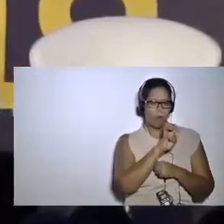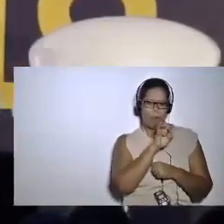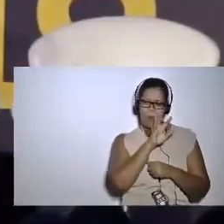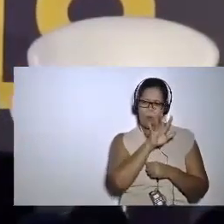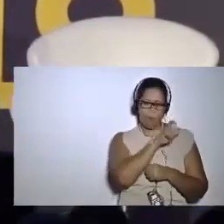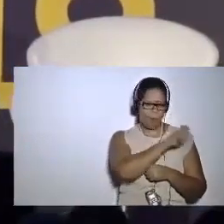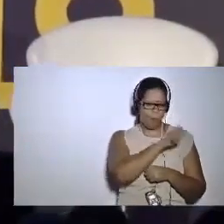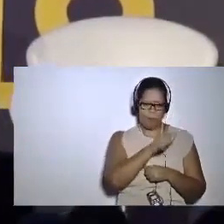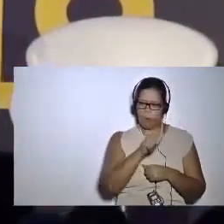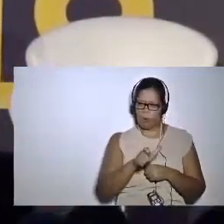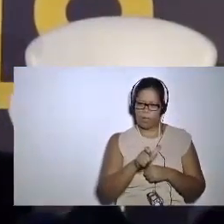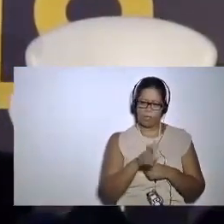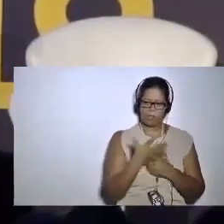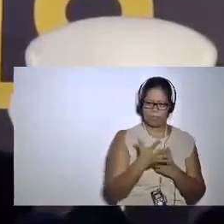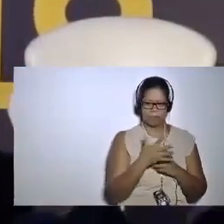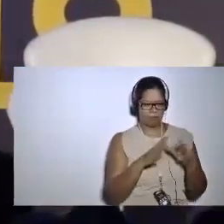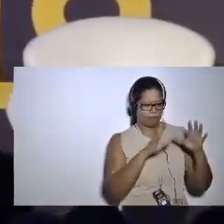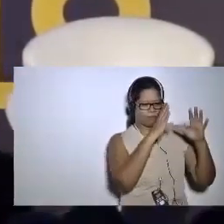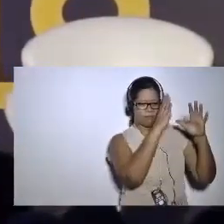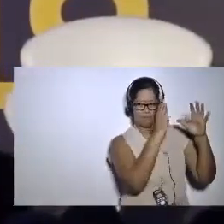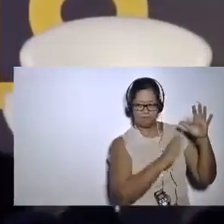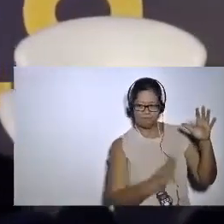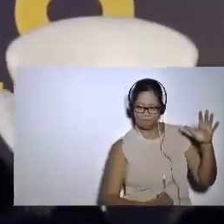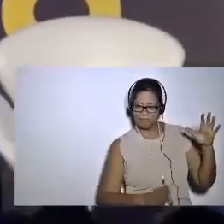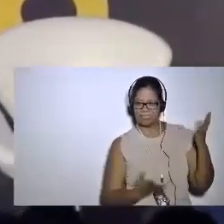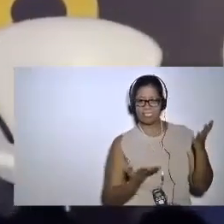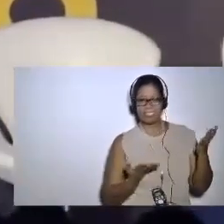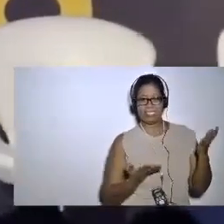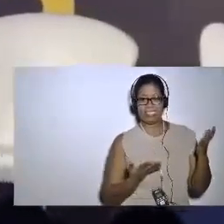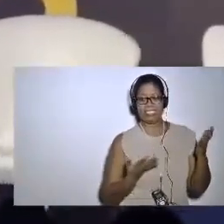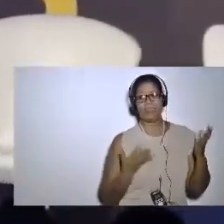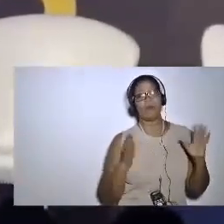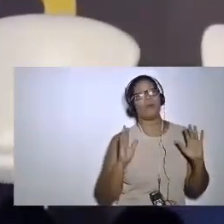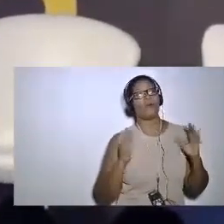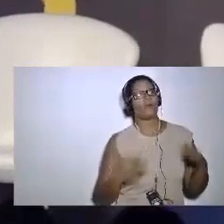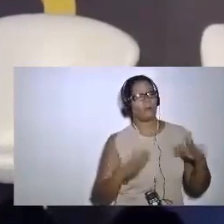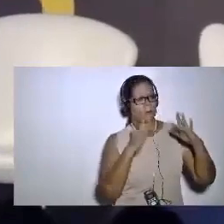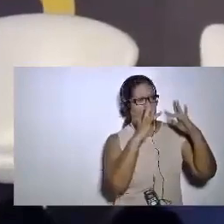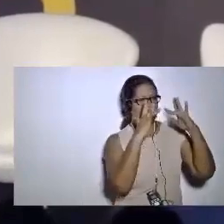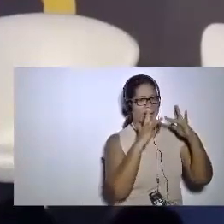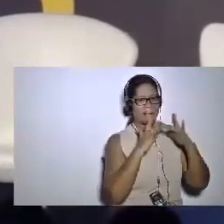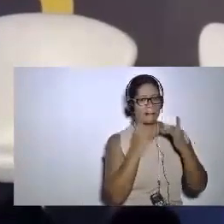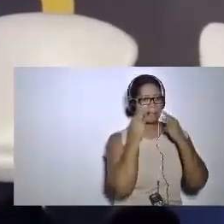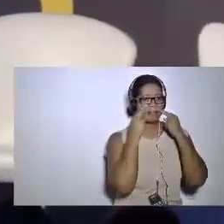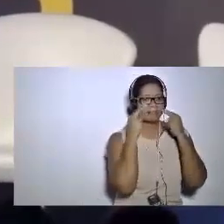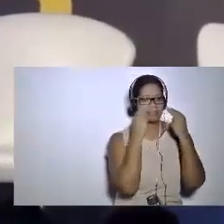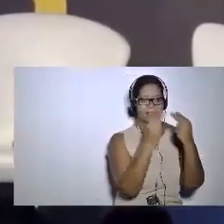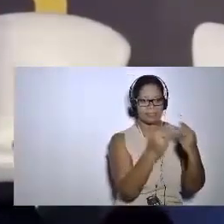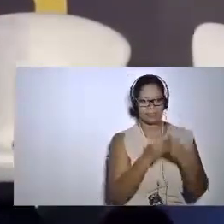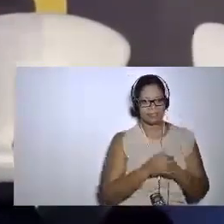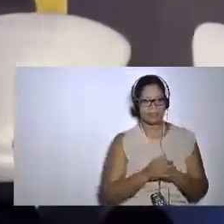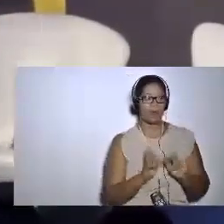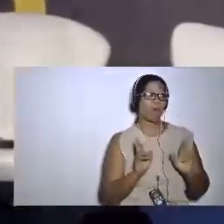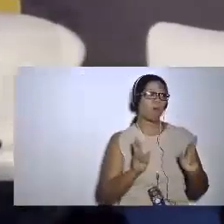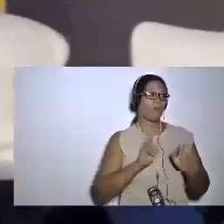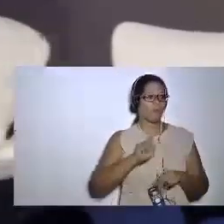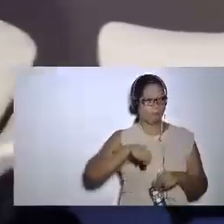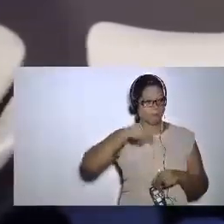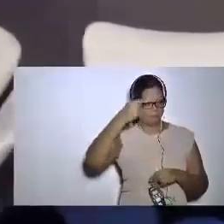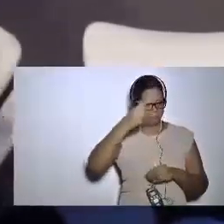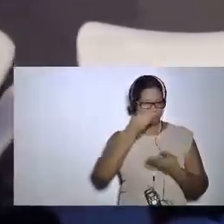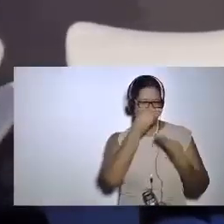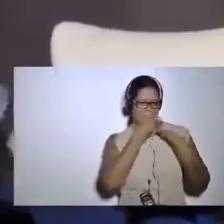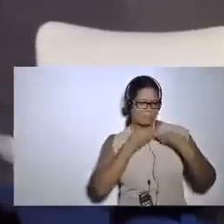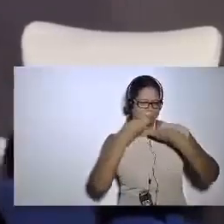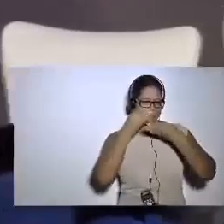85% del Brasil estarán conectadas en el Brasil. Bueno, probemos Bélgica, por favor, la próxima vez. Y si